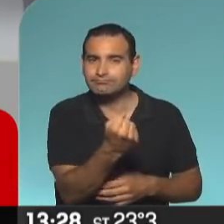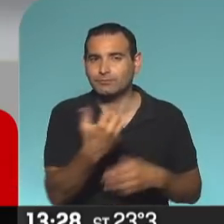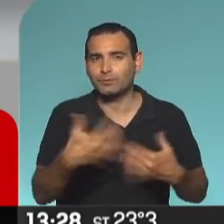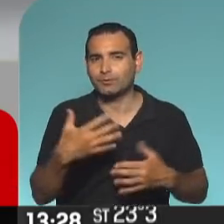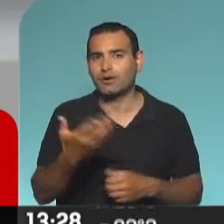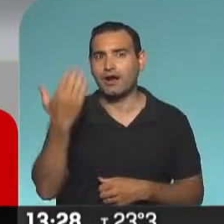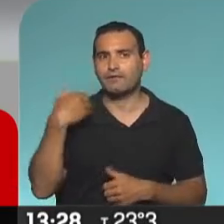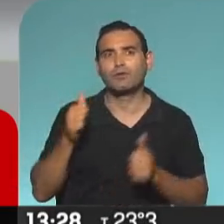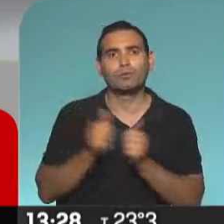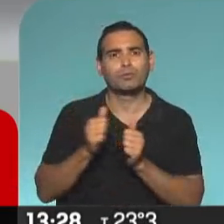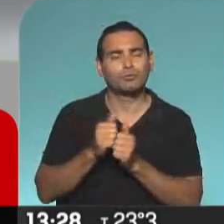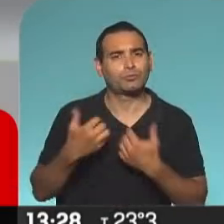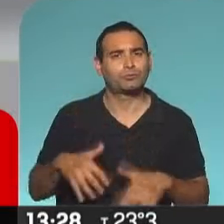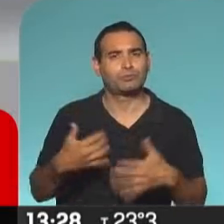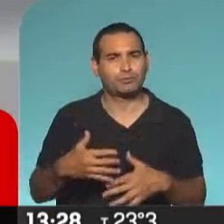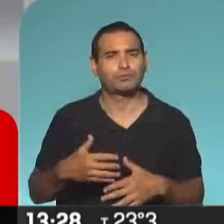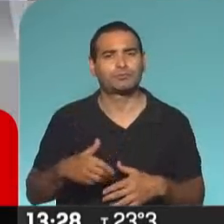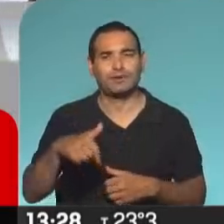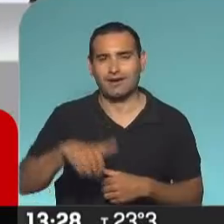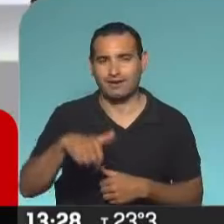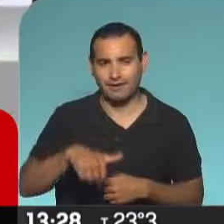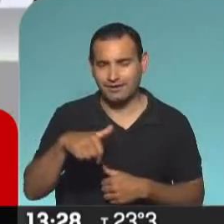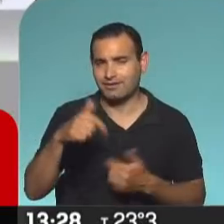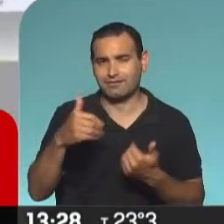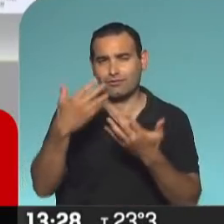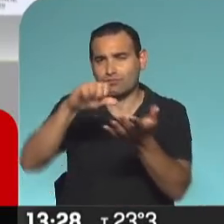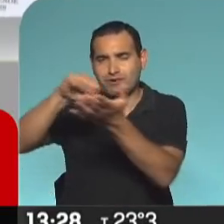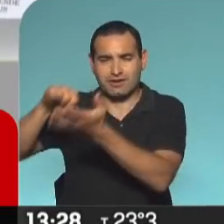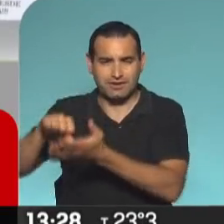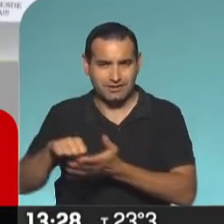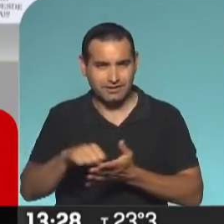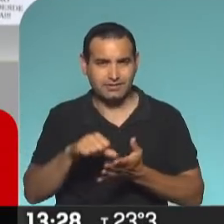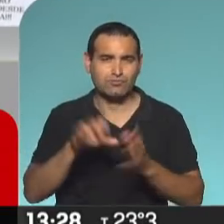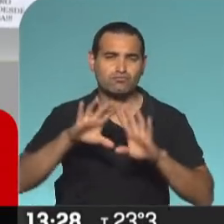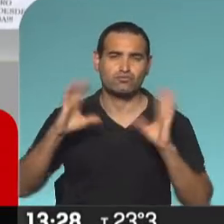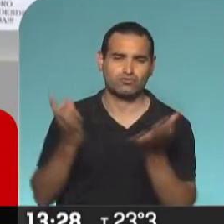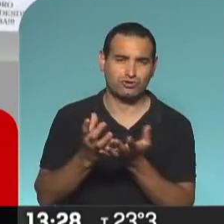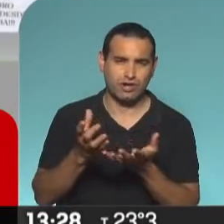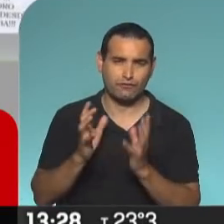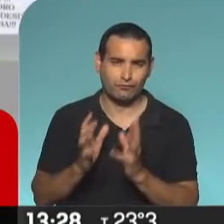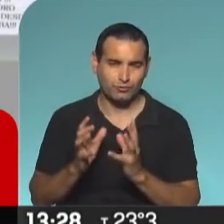él, aquí en el exterior, en los mundiales,